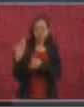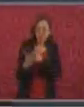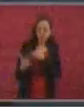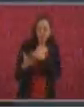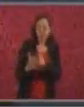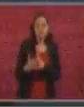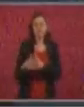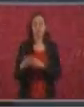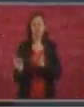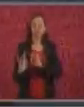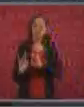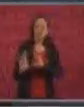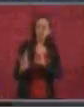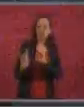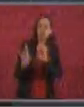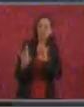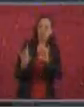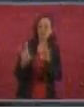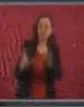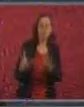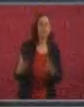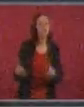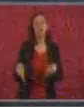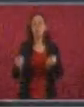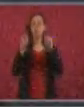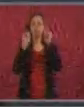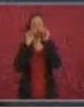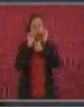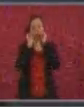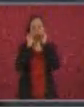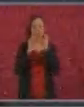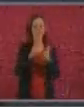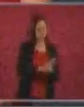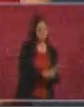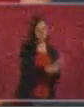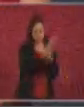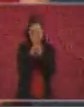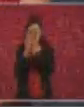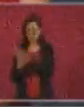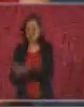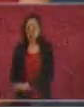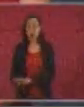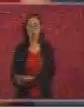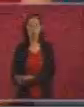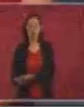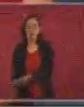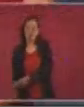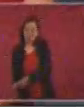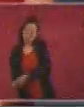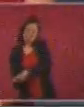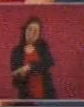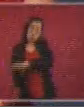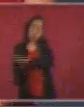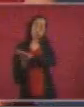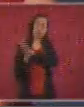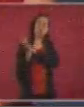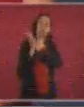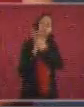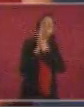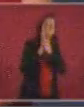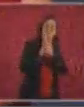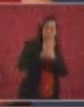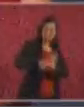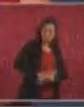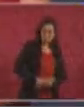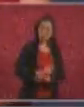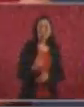es pues poco creíble que esté pensando en que haya una revocación de mandato.